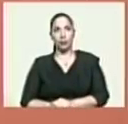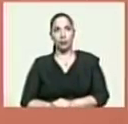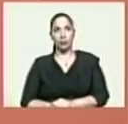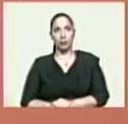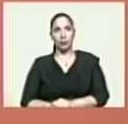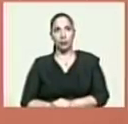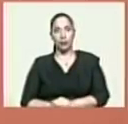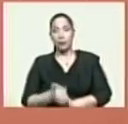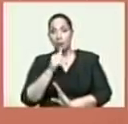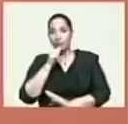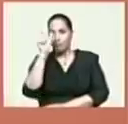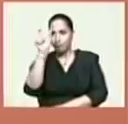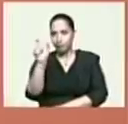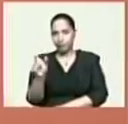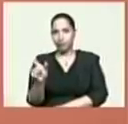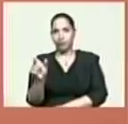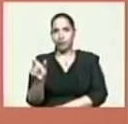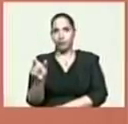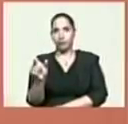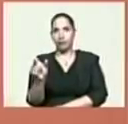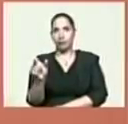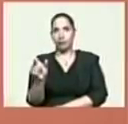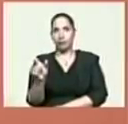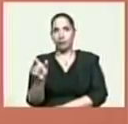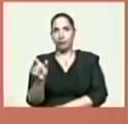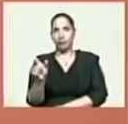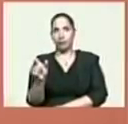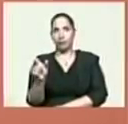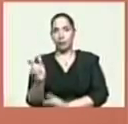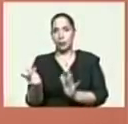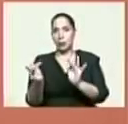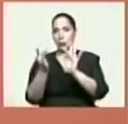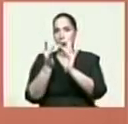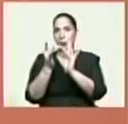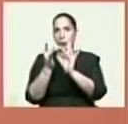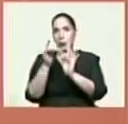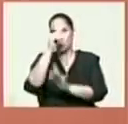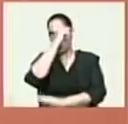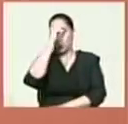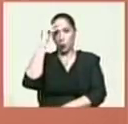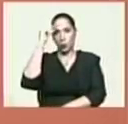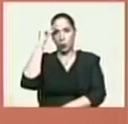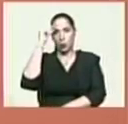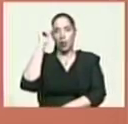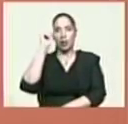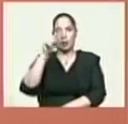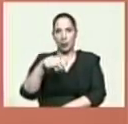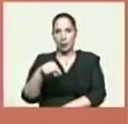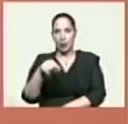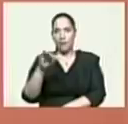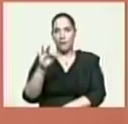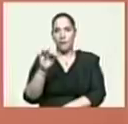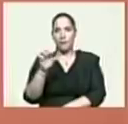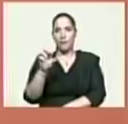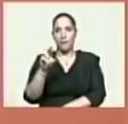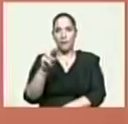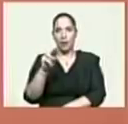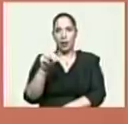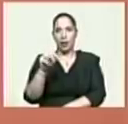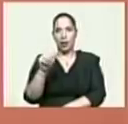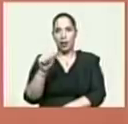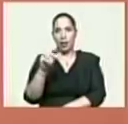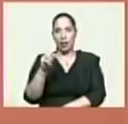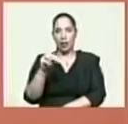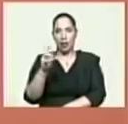y quien era el que enlazaba con Julio Borges y con Fernando Albán para